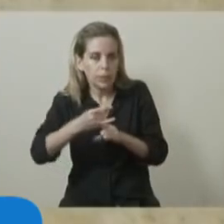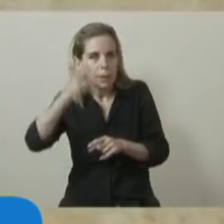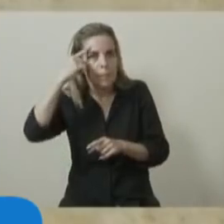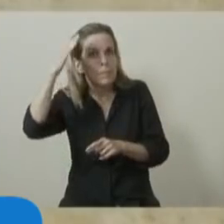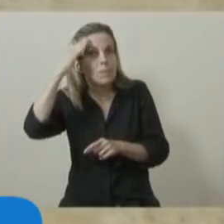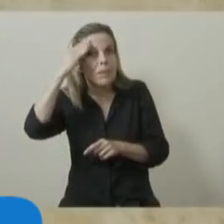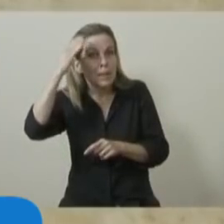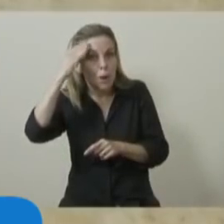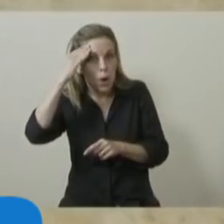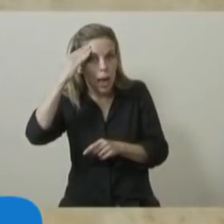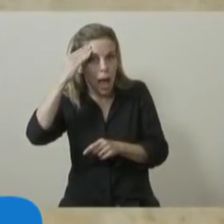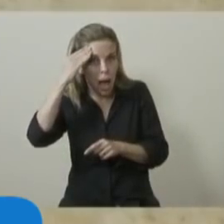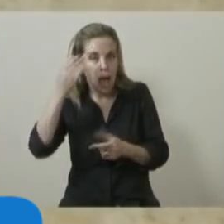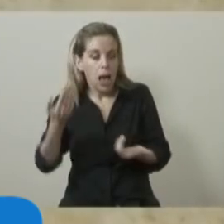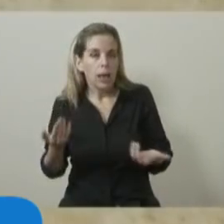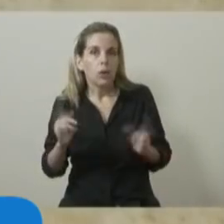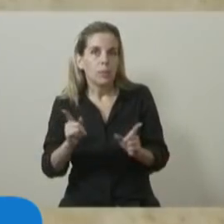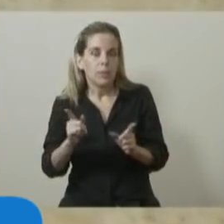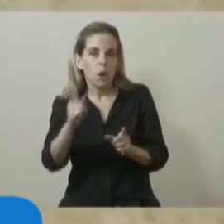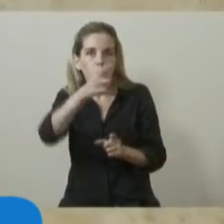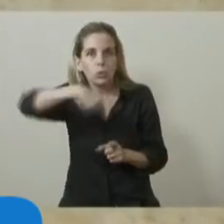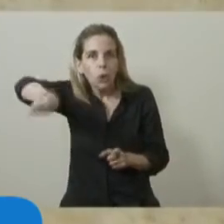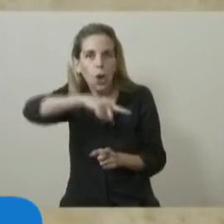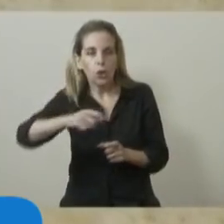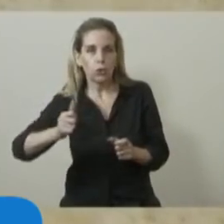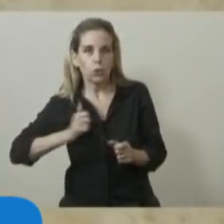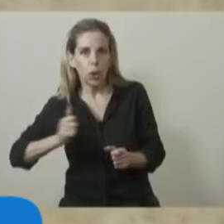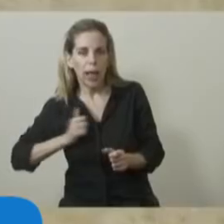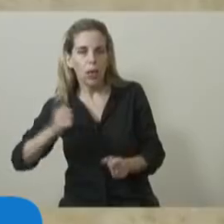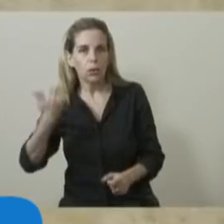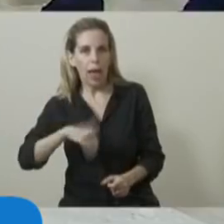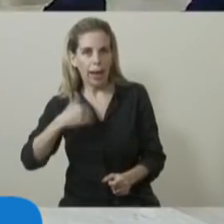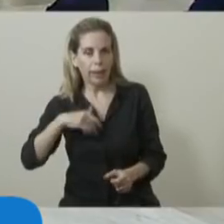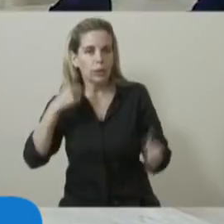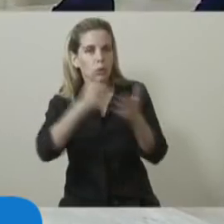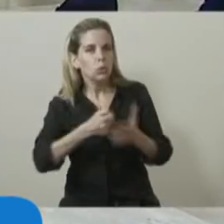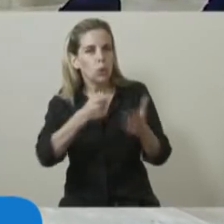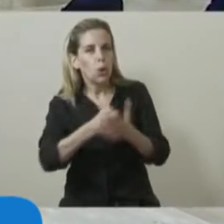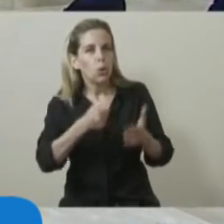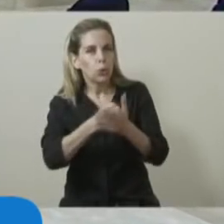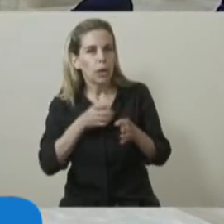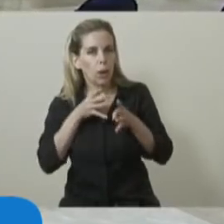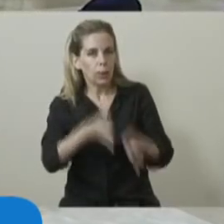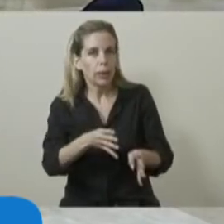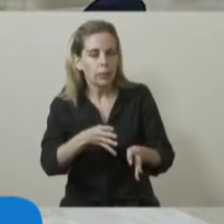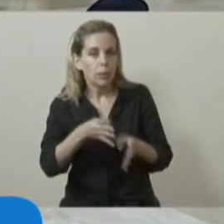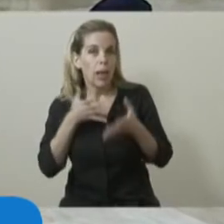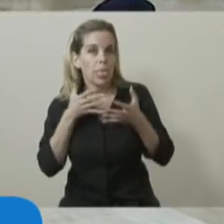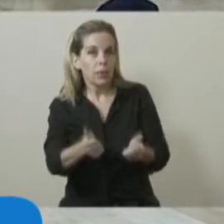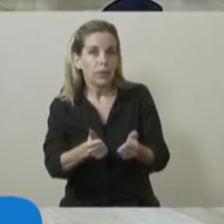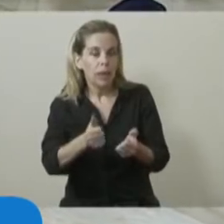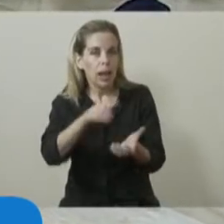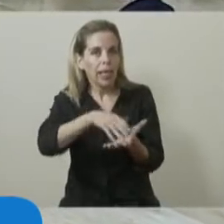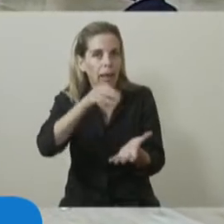lo que los hombres de las Fuerzas Armadas, los soldados argentinos hicieron por preservar la soberanía y la integridad